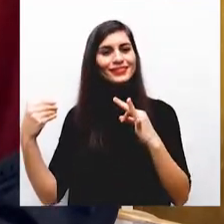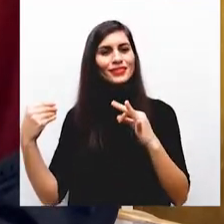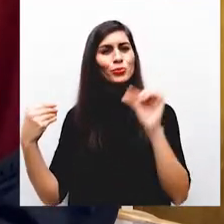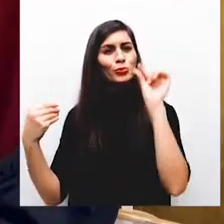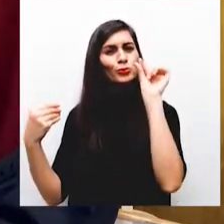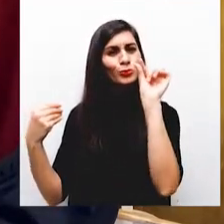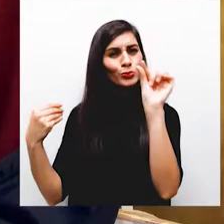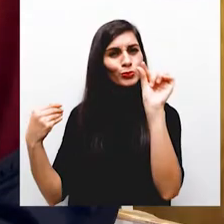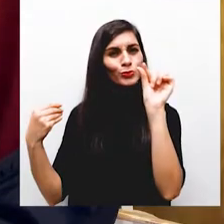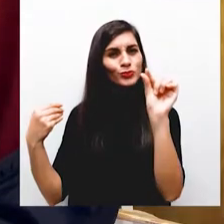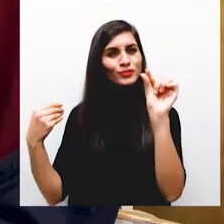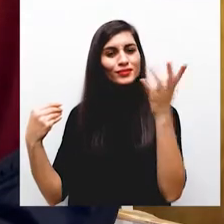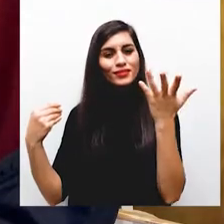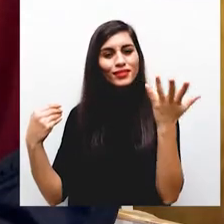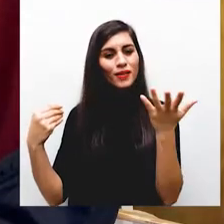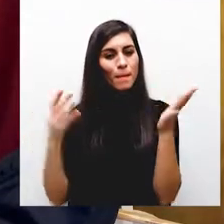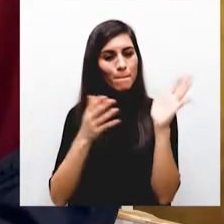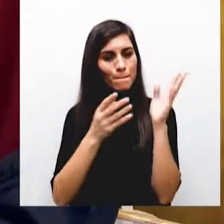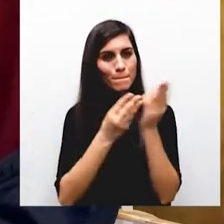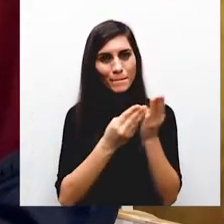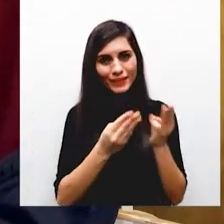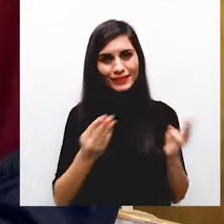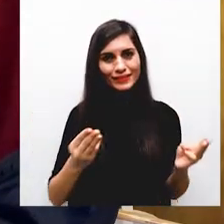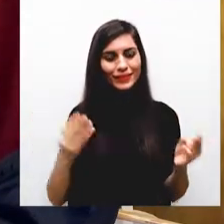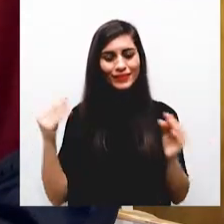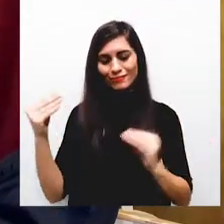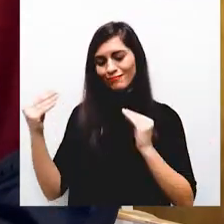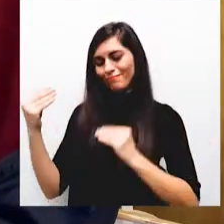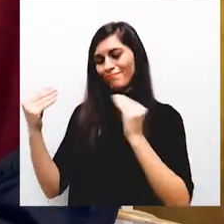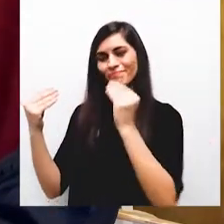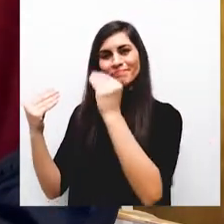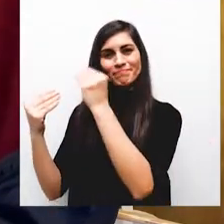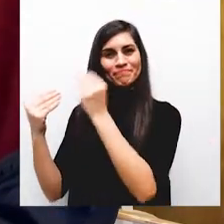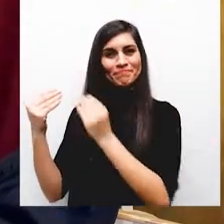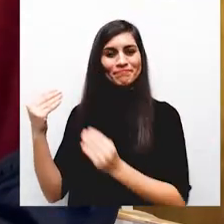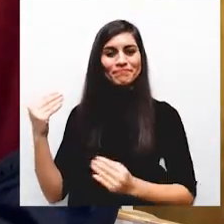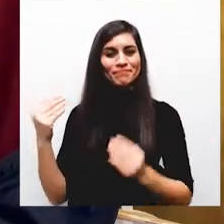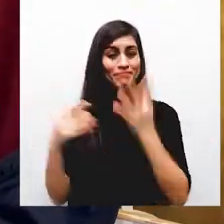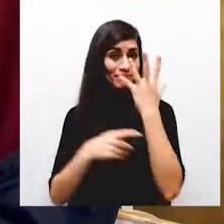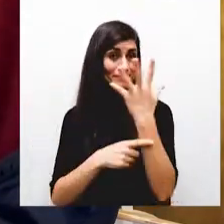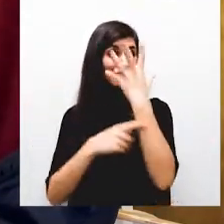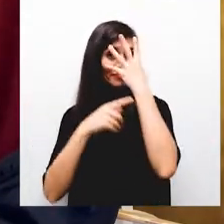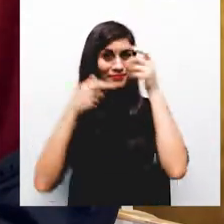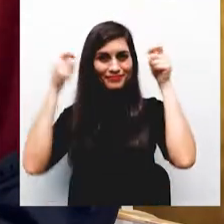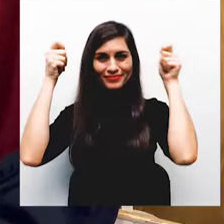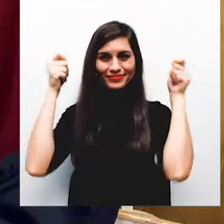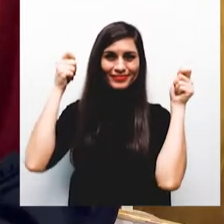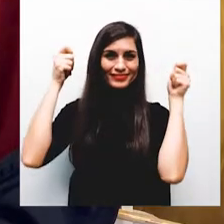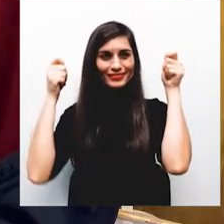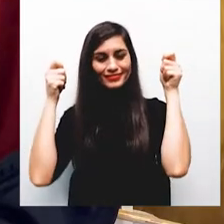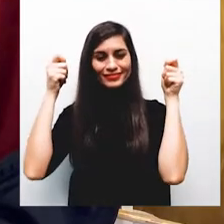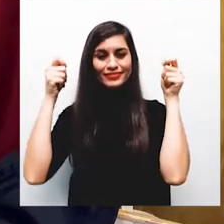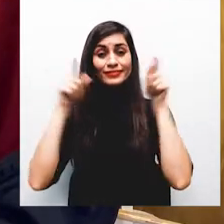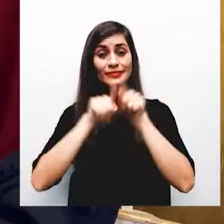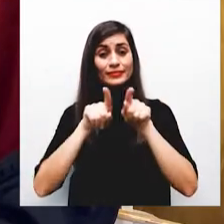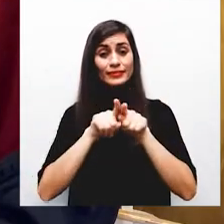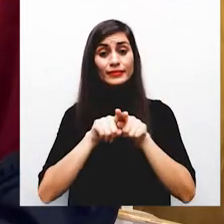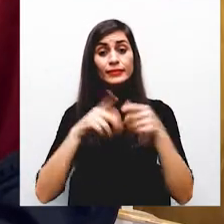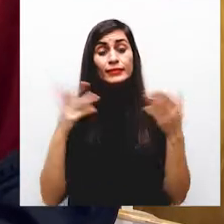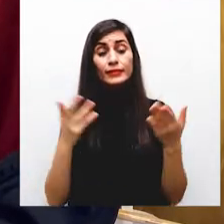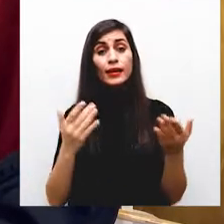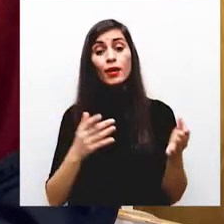pues utilizamos un poco de cada pedacito de material que teníamos por aquí y una manera de usar los puntos